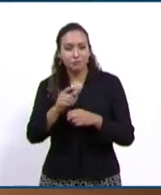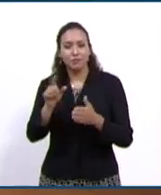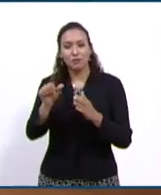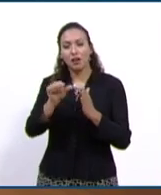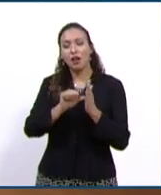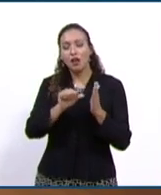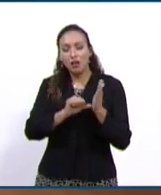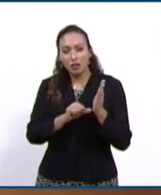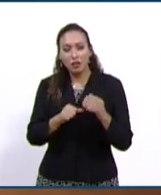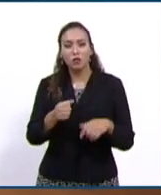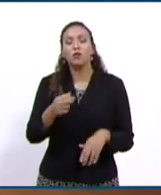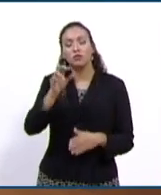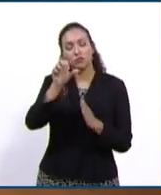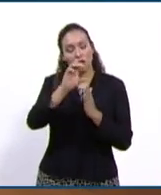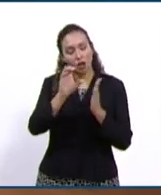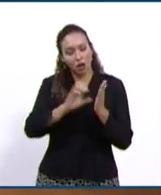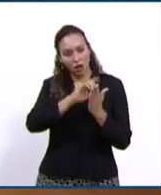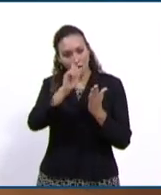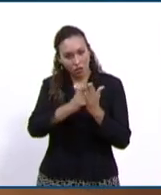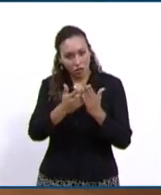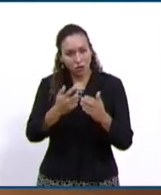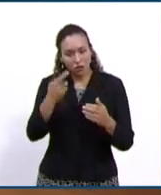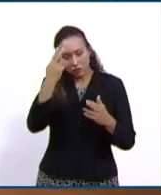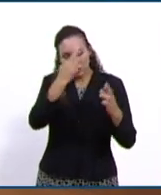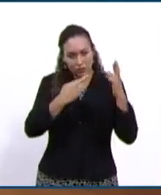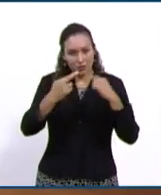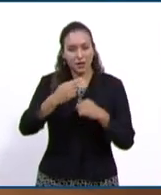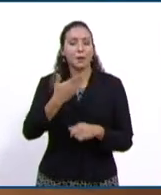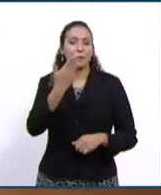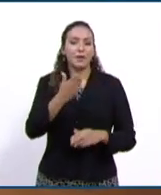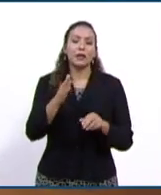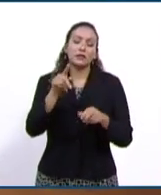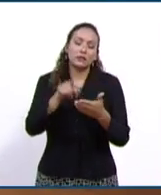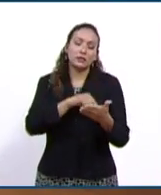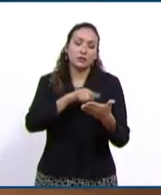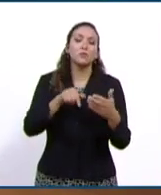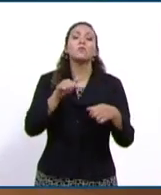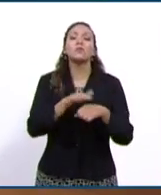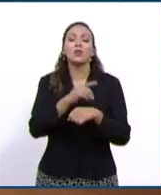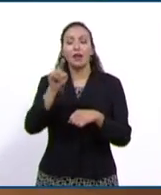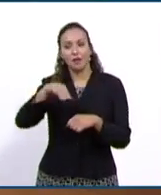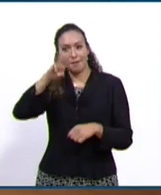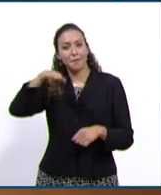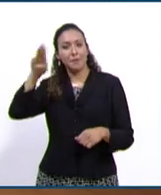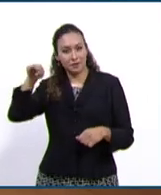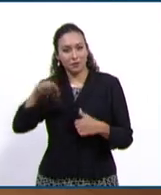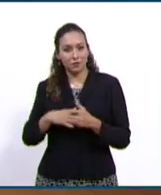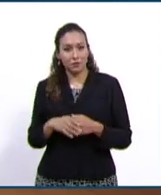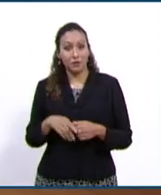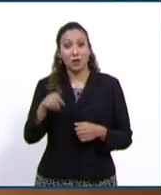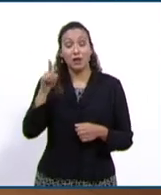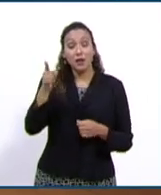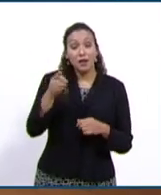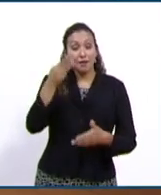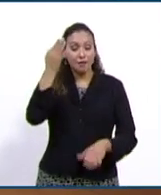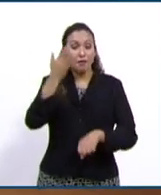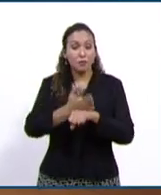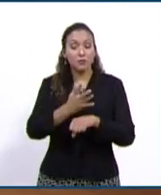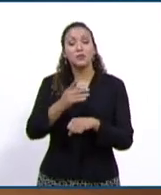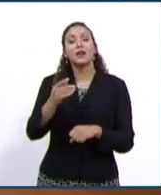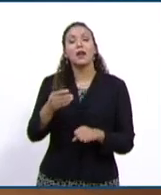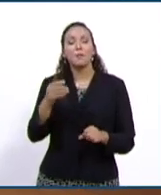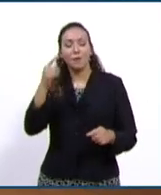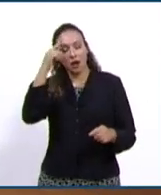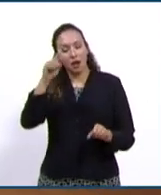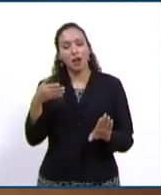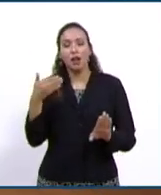de inconstitucionalidad, recursos en los que se pide invalidar una disposición de Michoacán que tipifican y sancionan la violencia